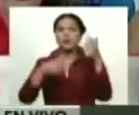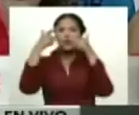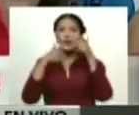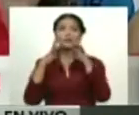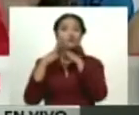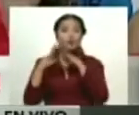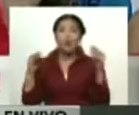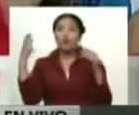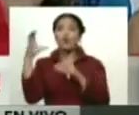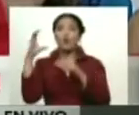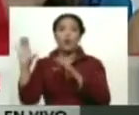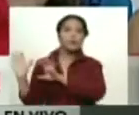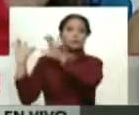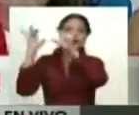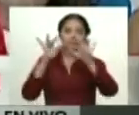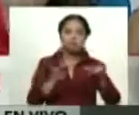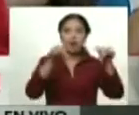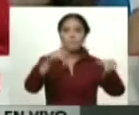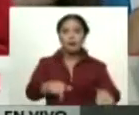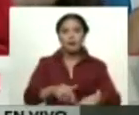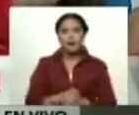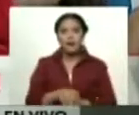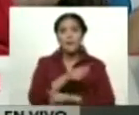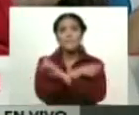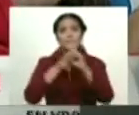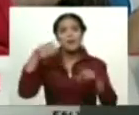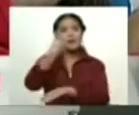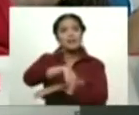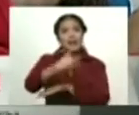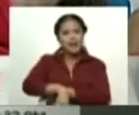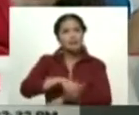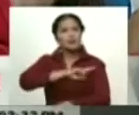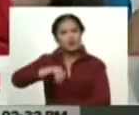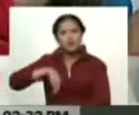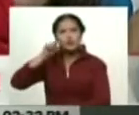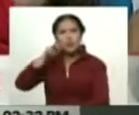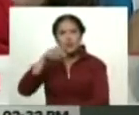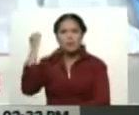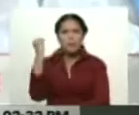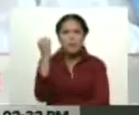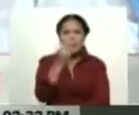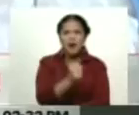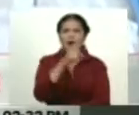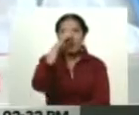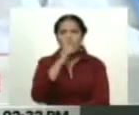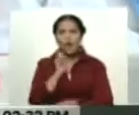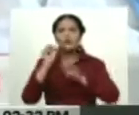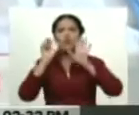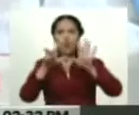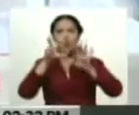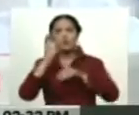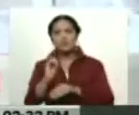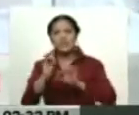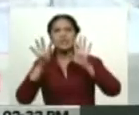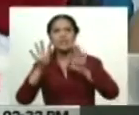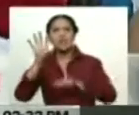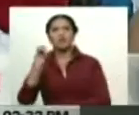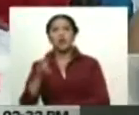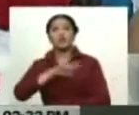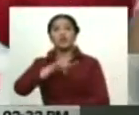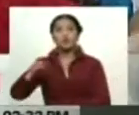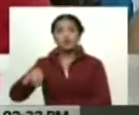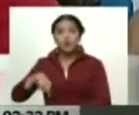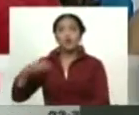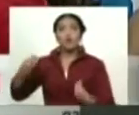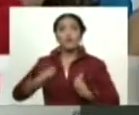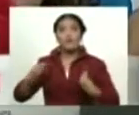Colombia. Y en estas calles nosotros vimos la masacre durante todo el 80, los 90. Somos sobrevivientes